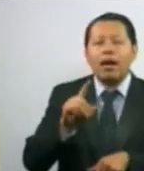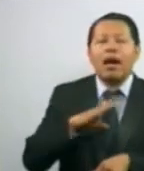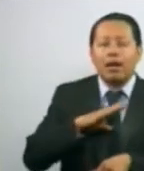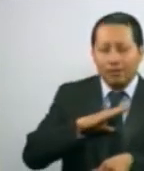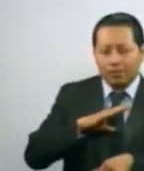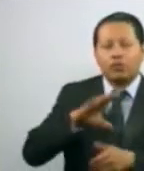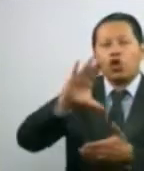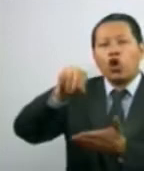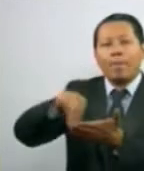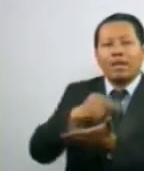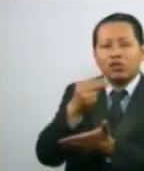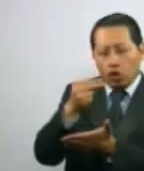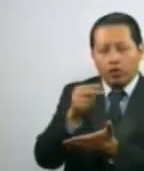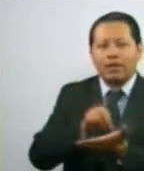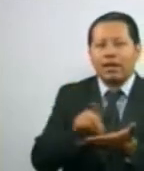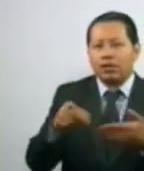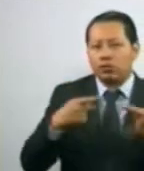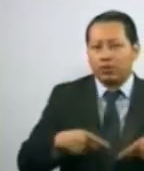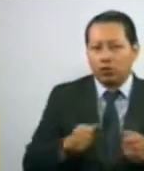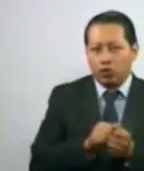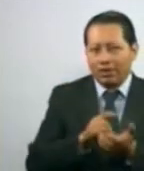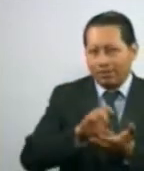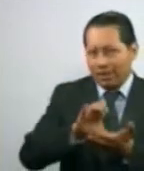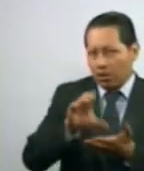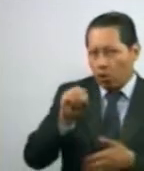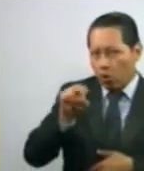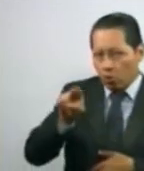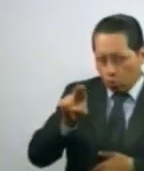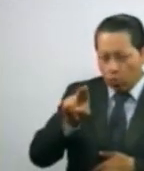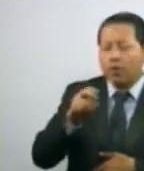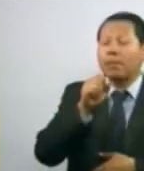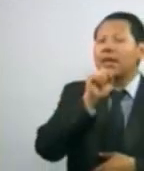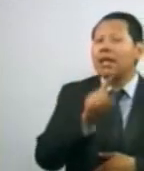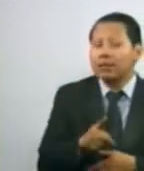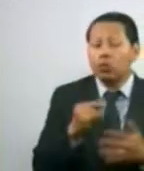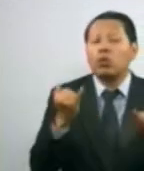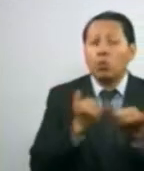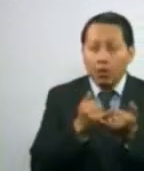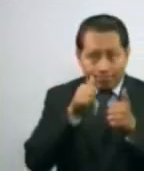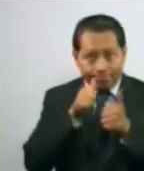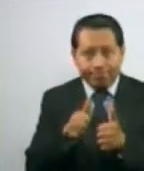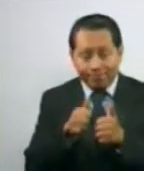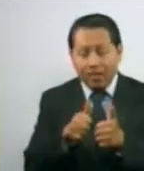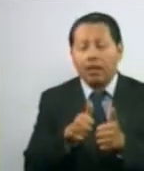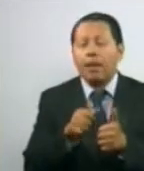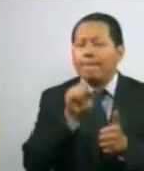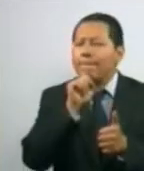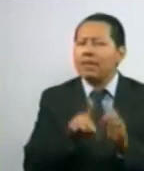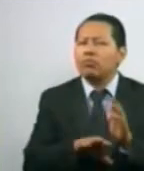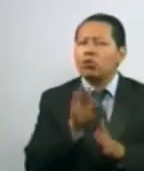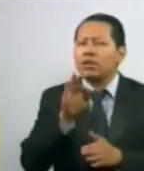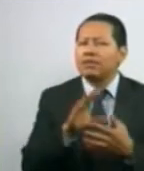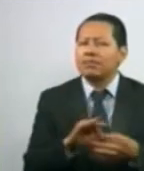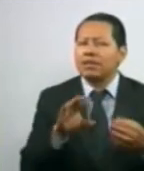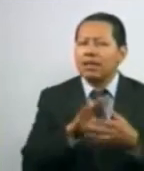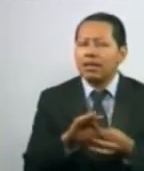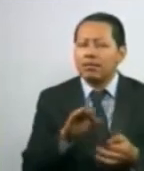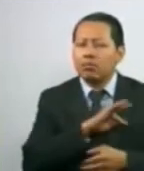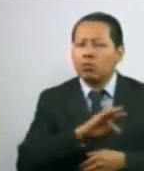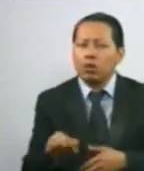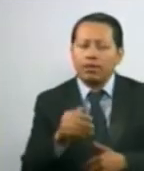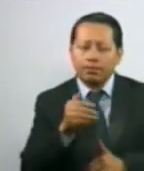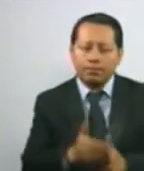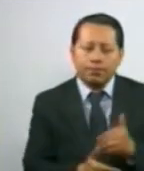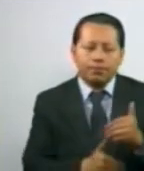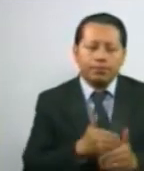Derechos de las Personas con Discapacidad, entre otras. No obstante, debo destacar que un factor que aportaría al avance de